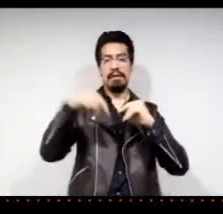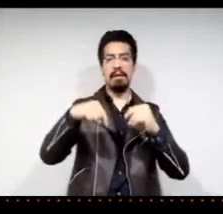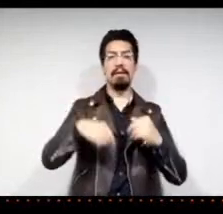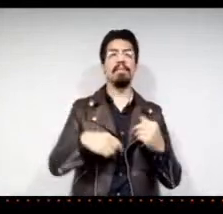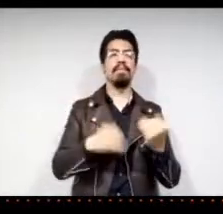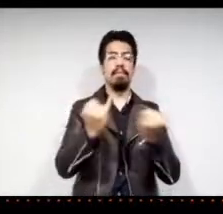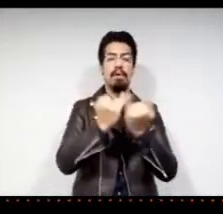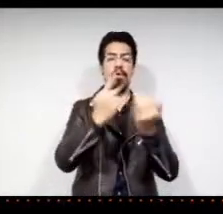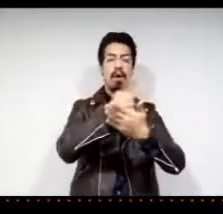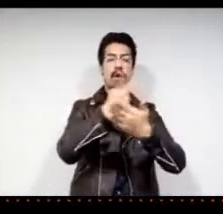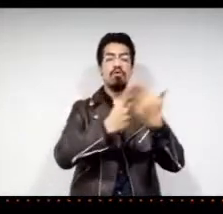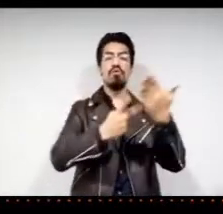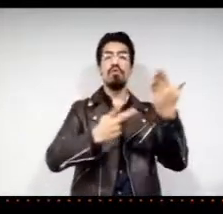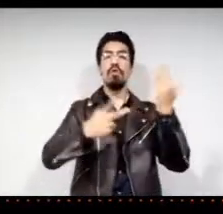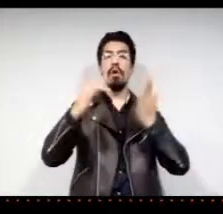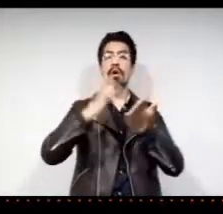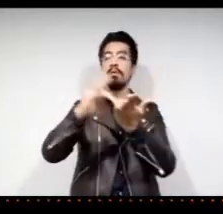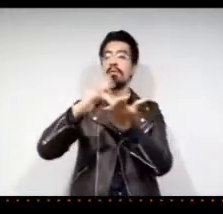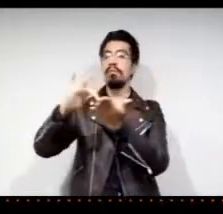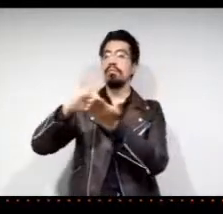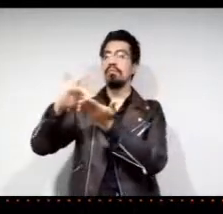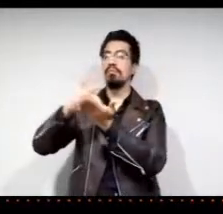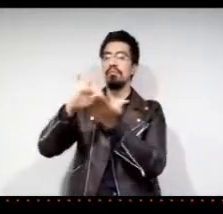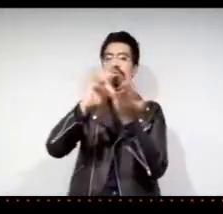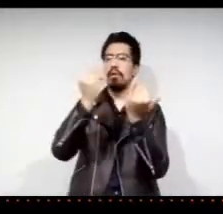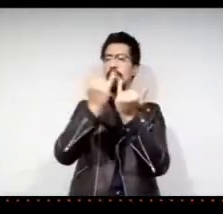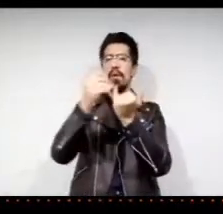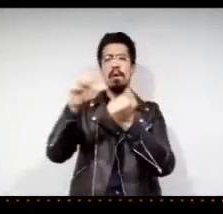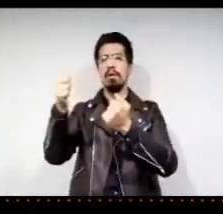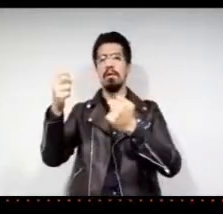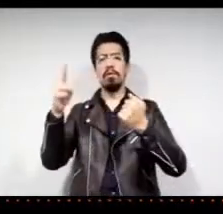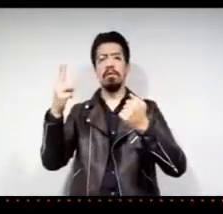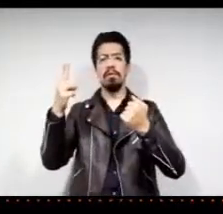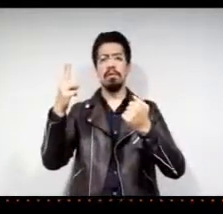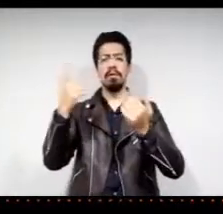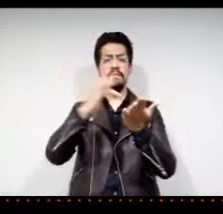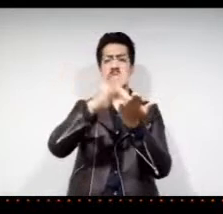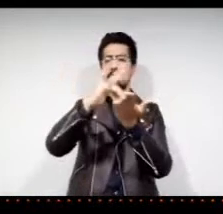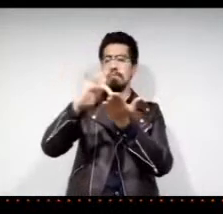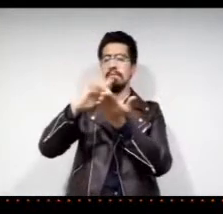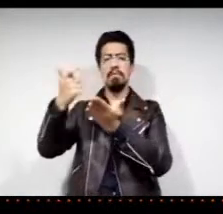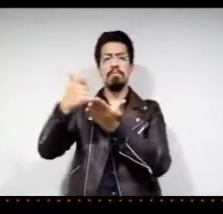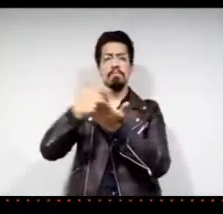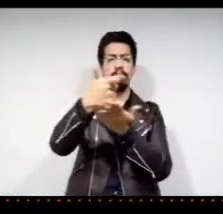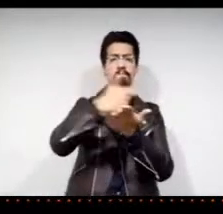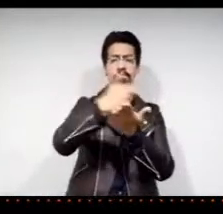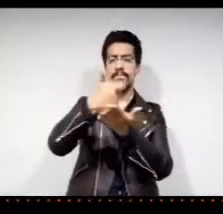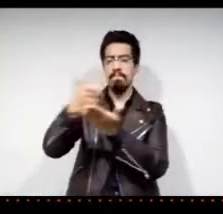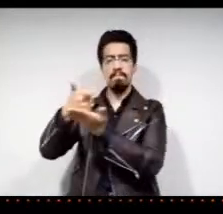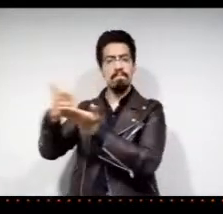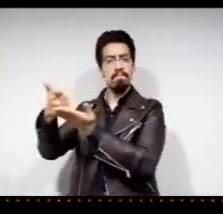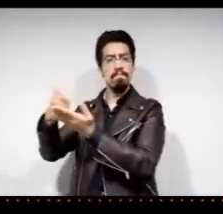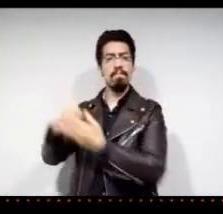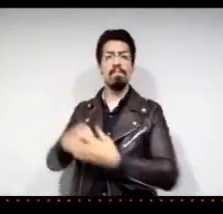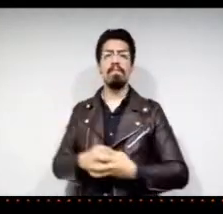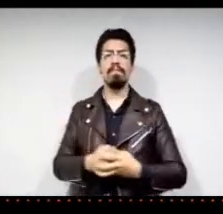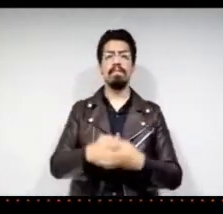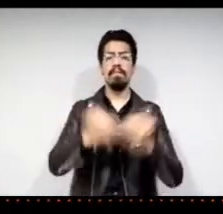muchas, como muchas universidades, un programa de apoyo financiero que como muchas universidades ofrecimos. Y luego